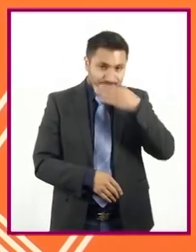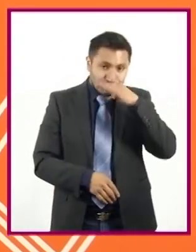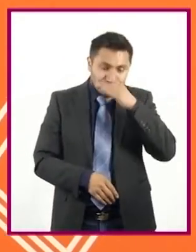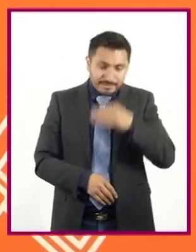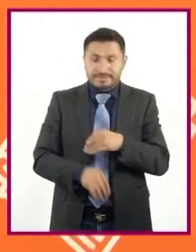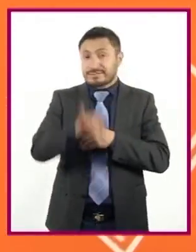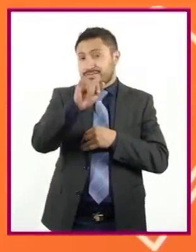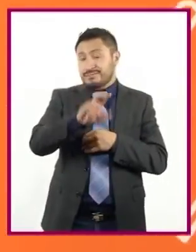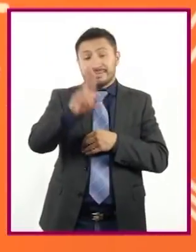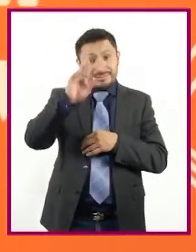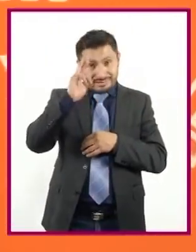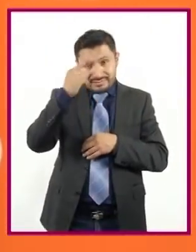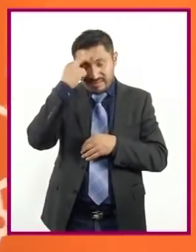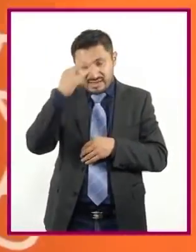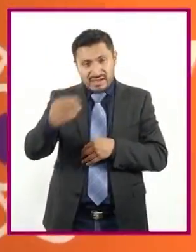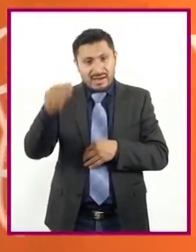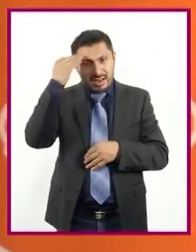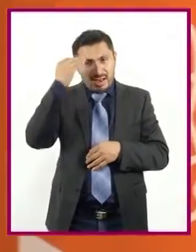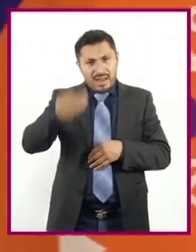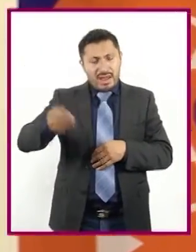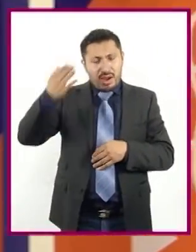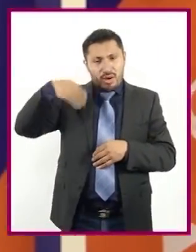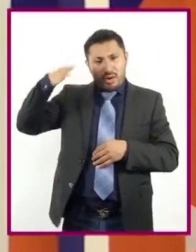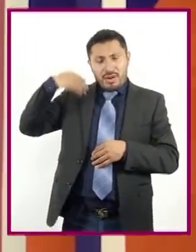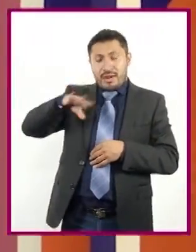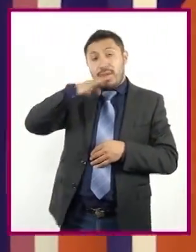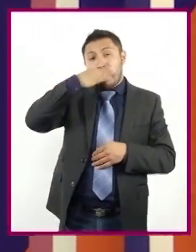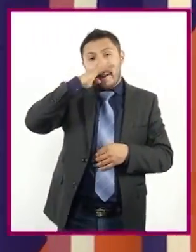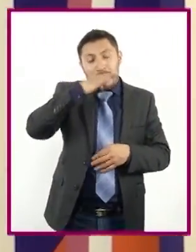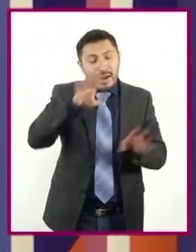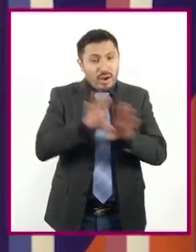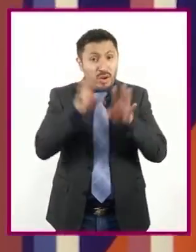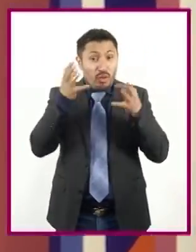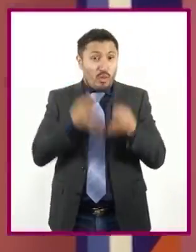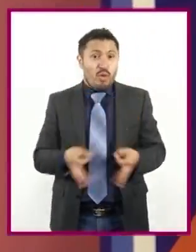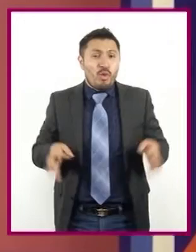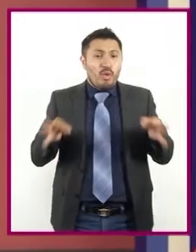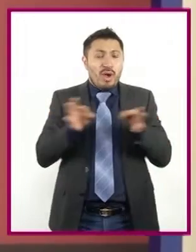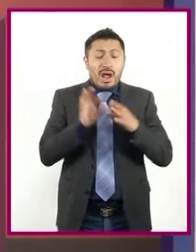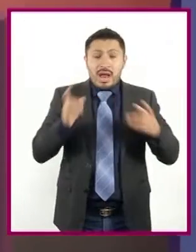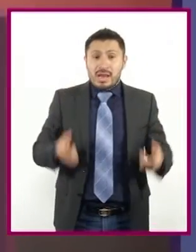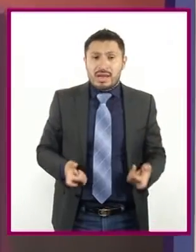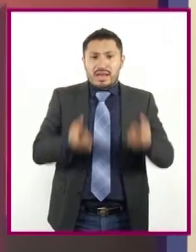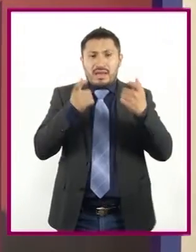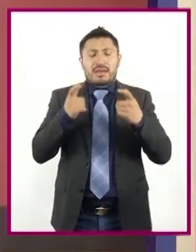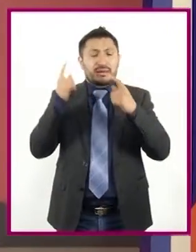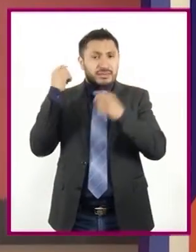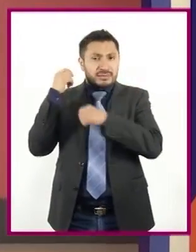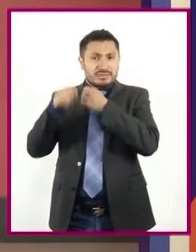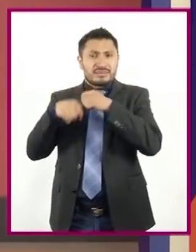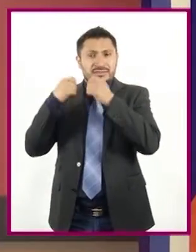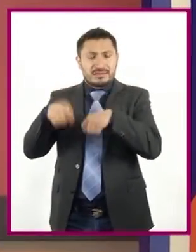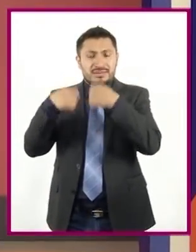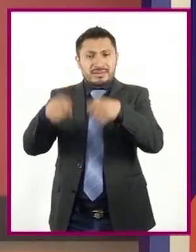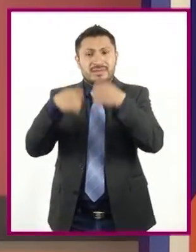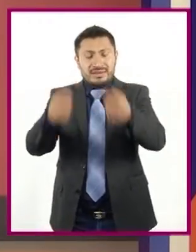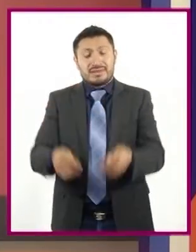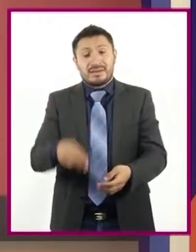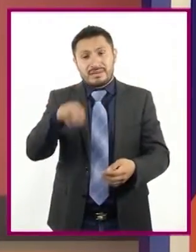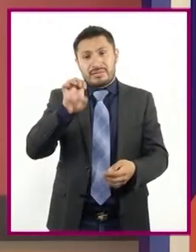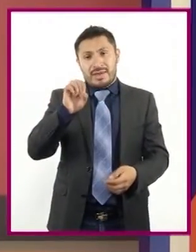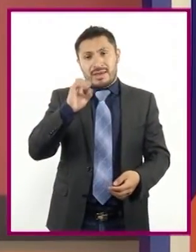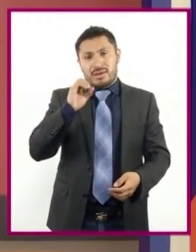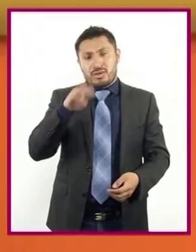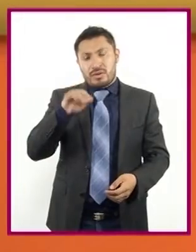No hay que olvidar que en la época prehispánica el maíz era parte importante en la economía y tradiciones mesoamericanas. Para proteger